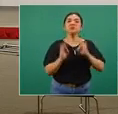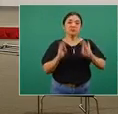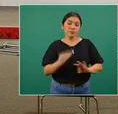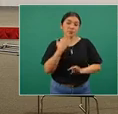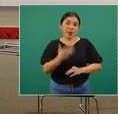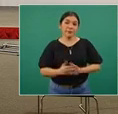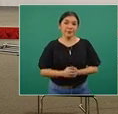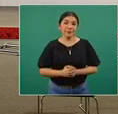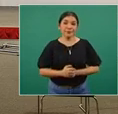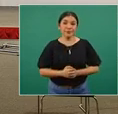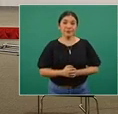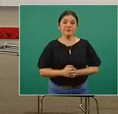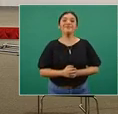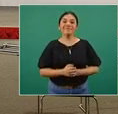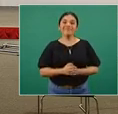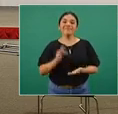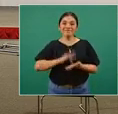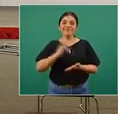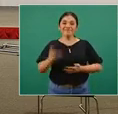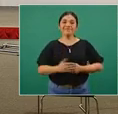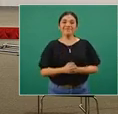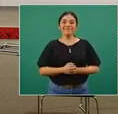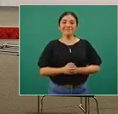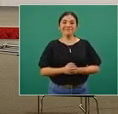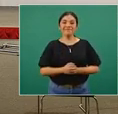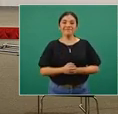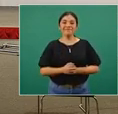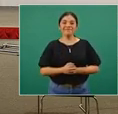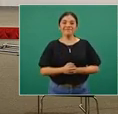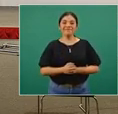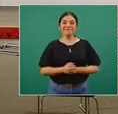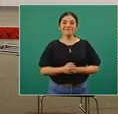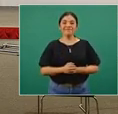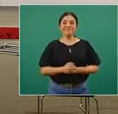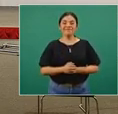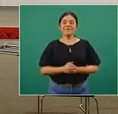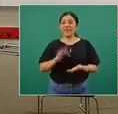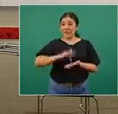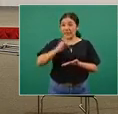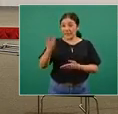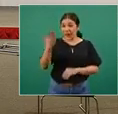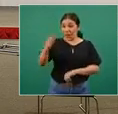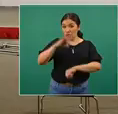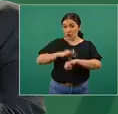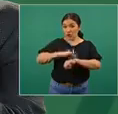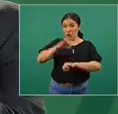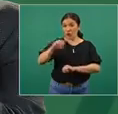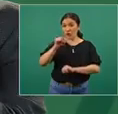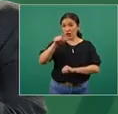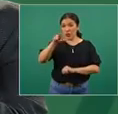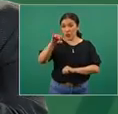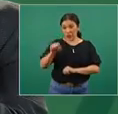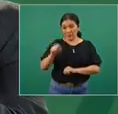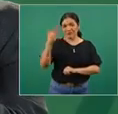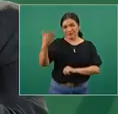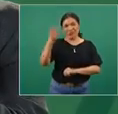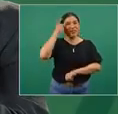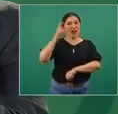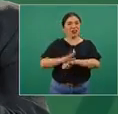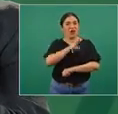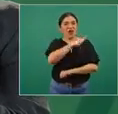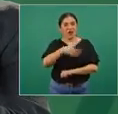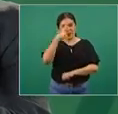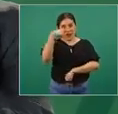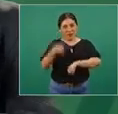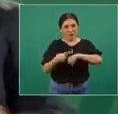inmunológica. Gracias, doctor. Ya nos quedamos sin tiempo. Muchísimas gracias, doctor José Luis Salomía Segarra, director general de